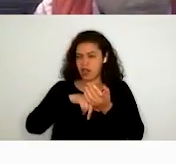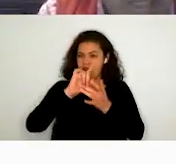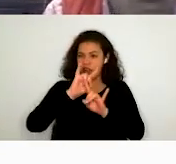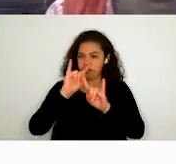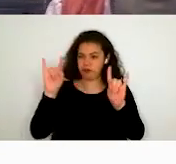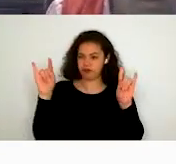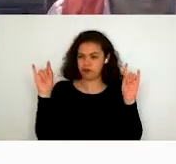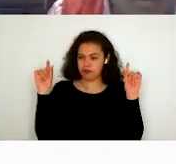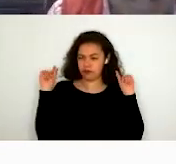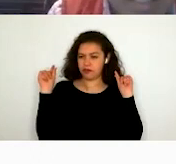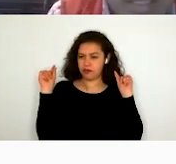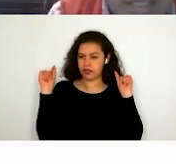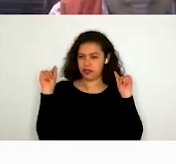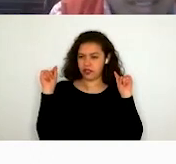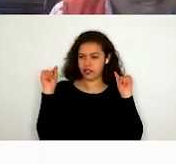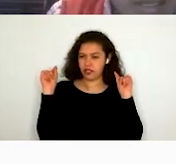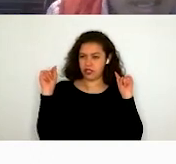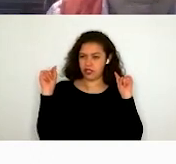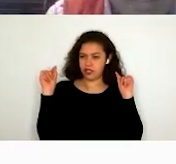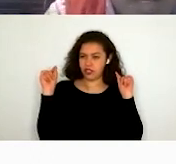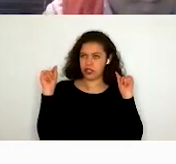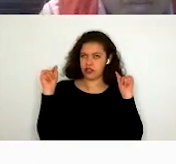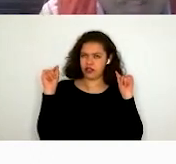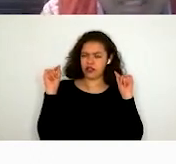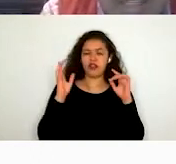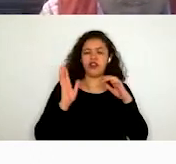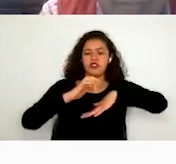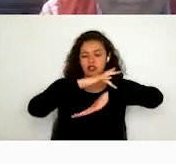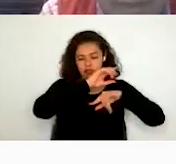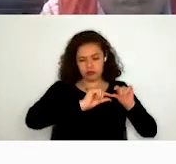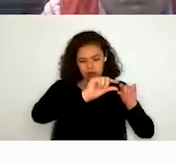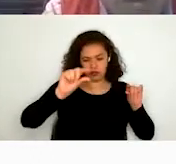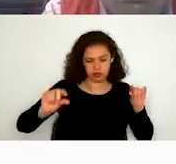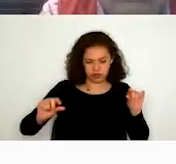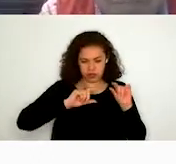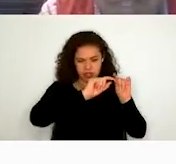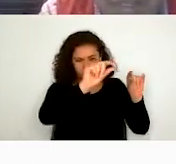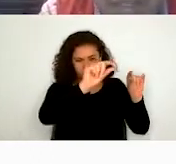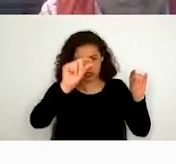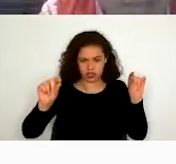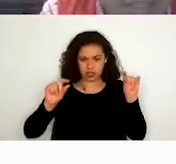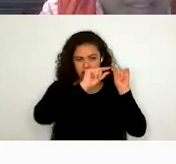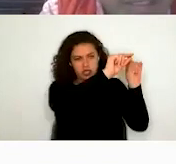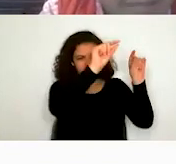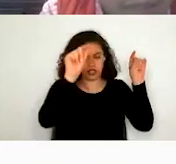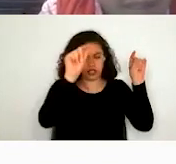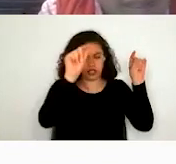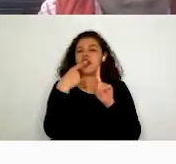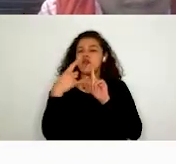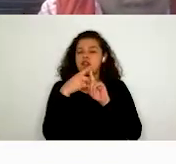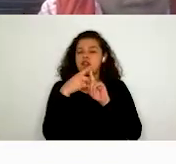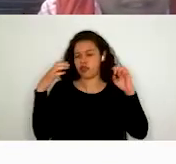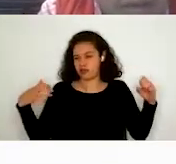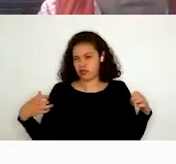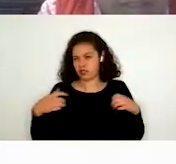bordeando el contorno de los escalones, la parte baja del muro del descanso y el contorno de la puerta de emergencia. También